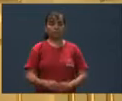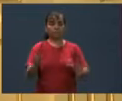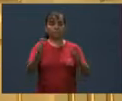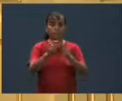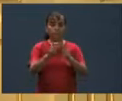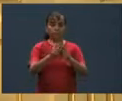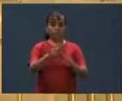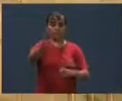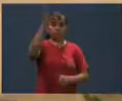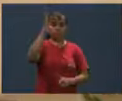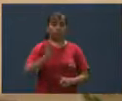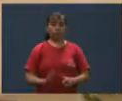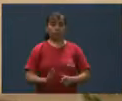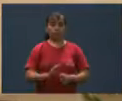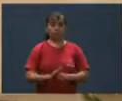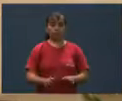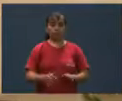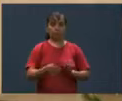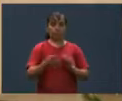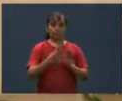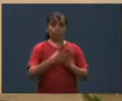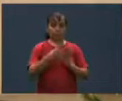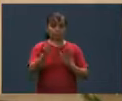Palabra de Dios.